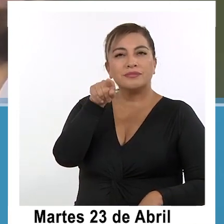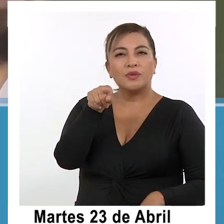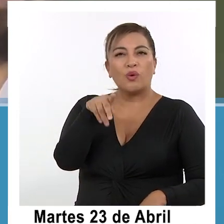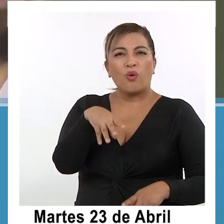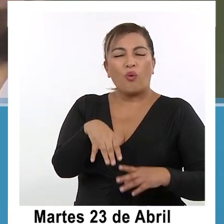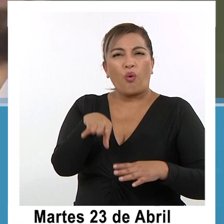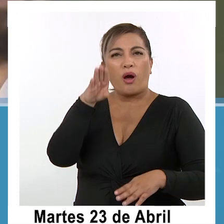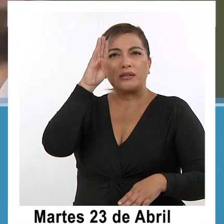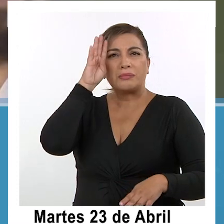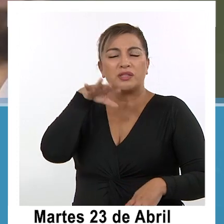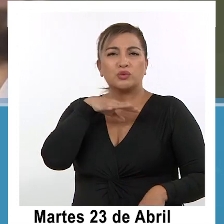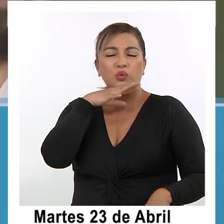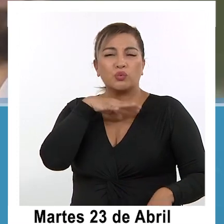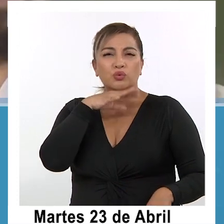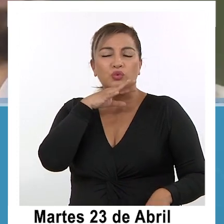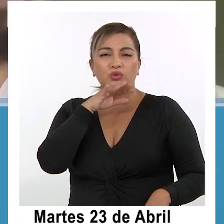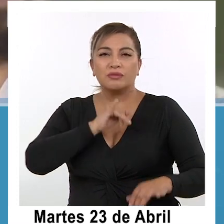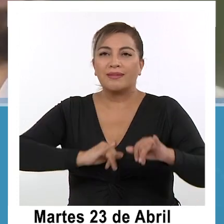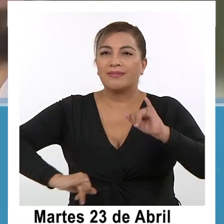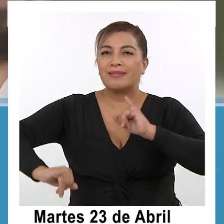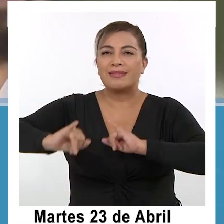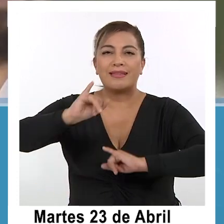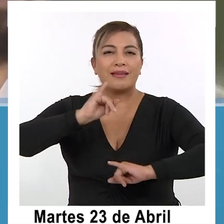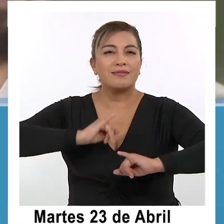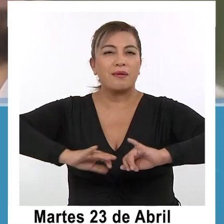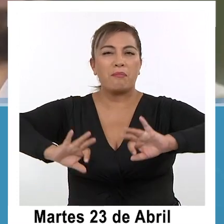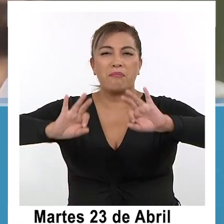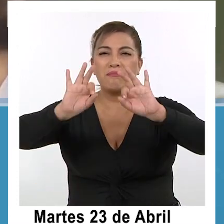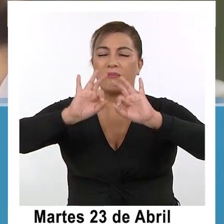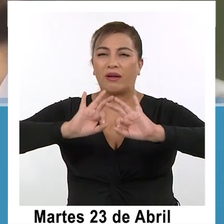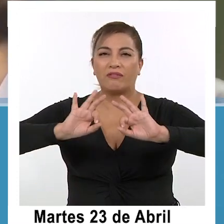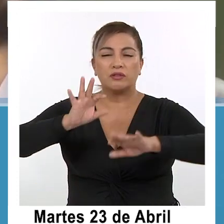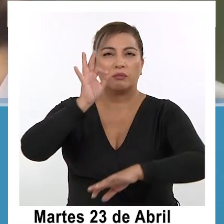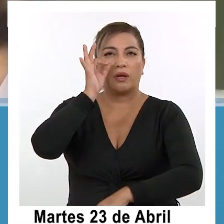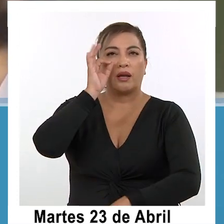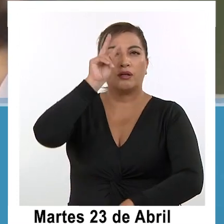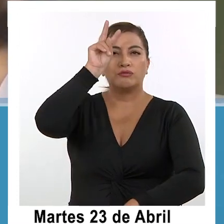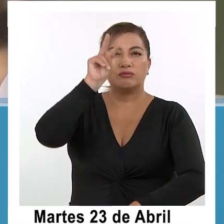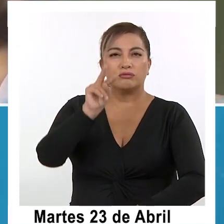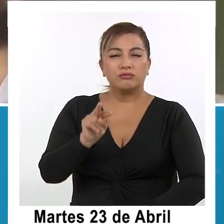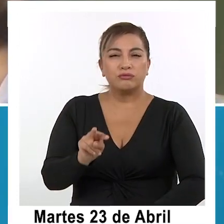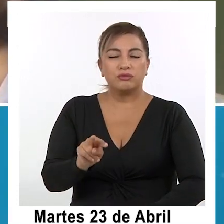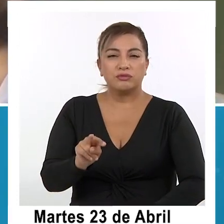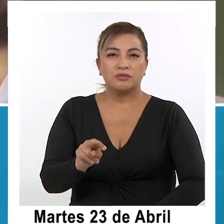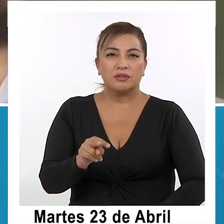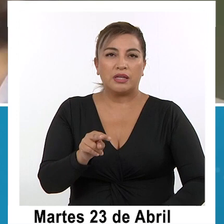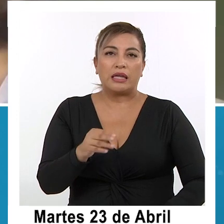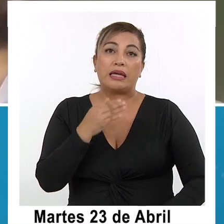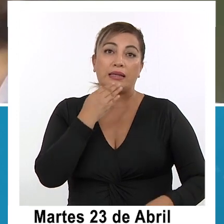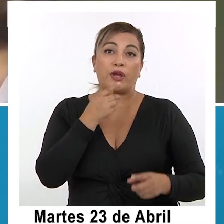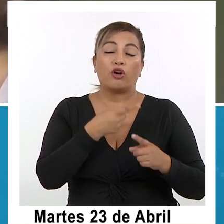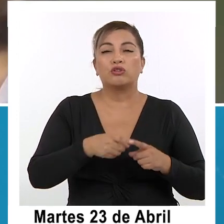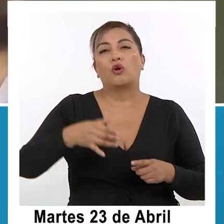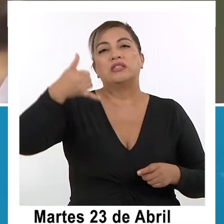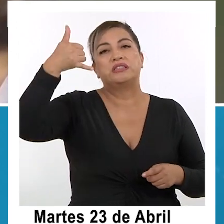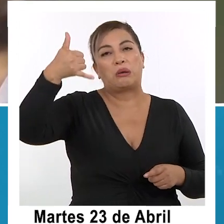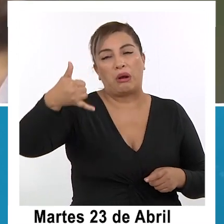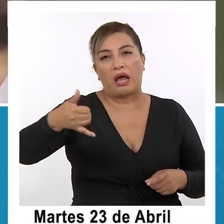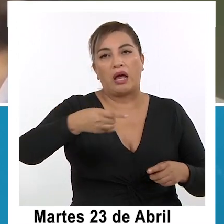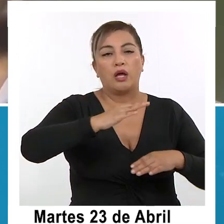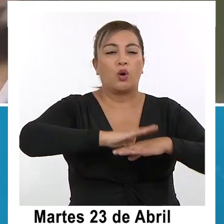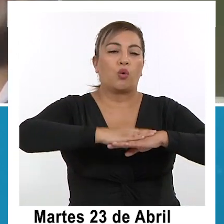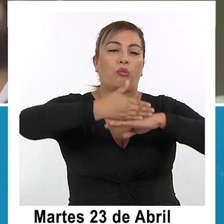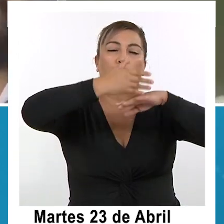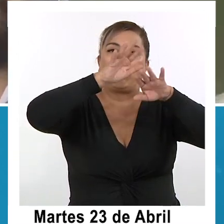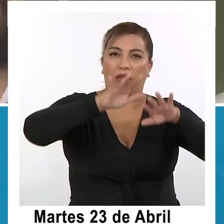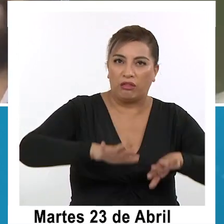experiencia y un uso de ese internet que perfectamente pueda realizarlo en simultáneo con muchos dispositivos mientras no sé un